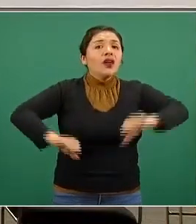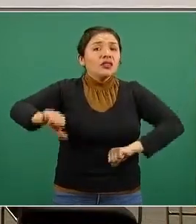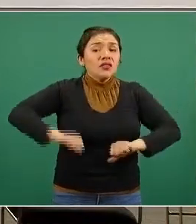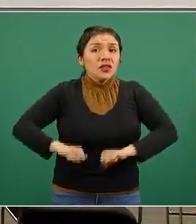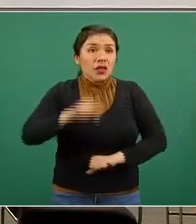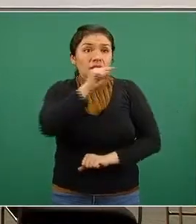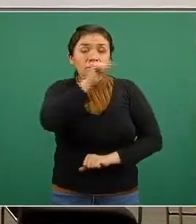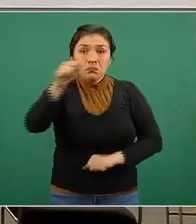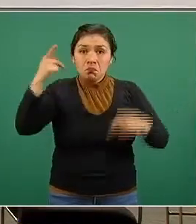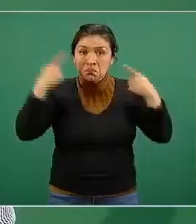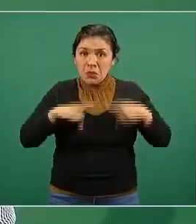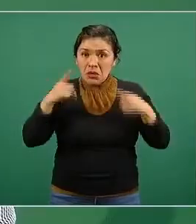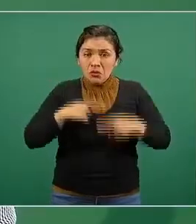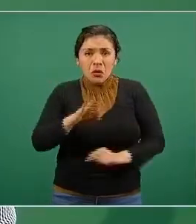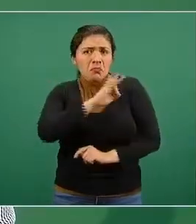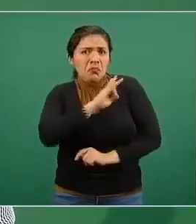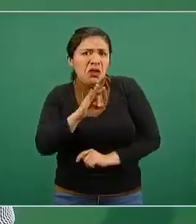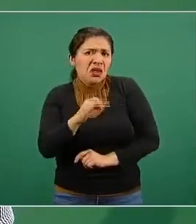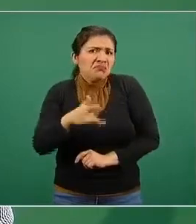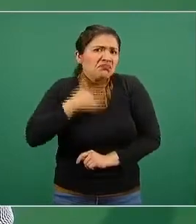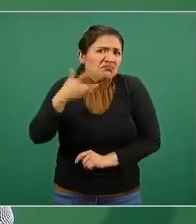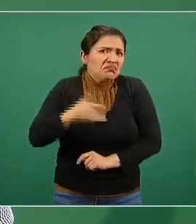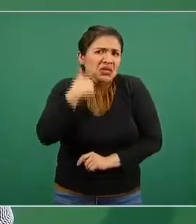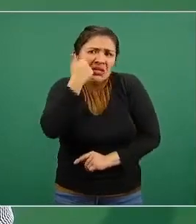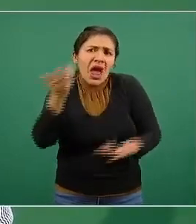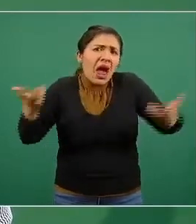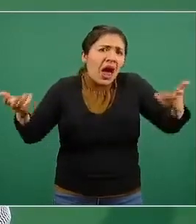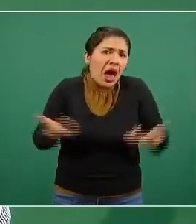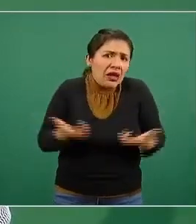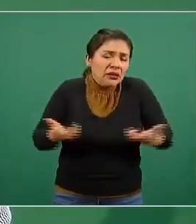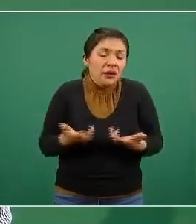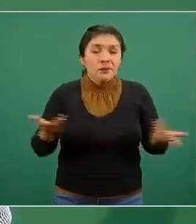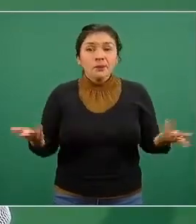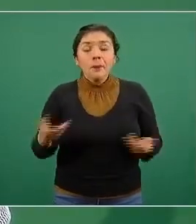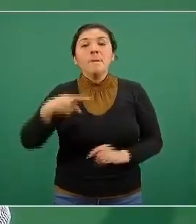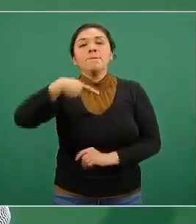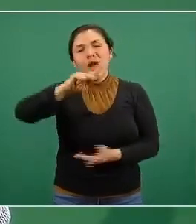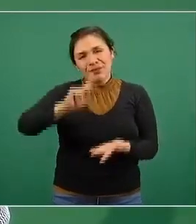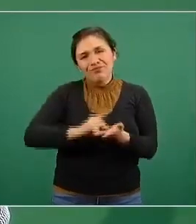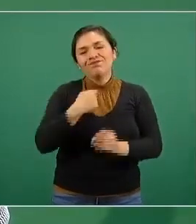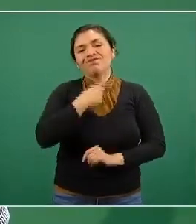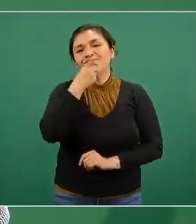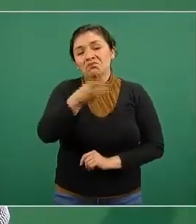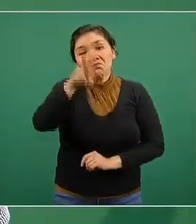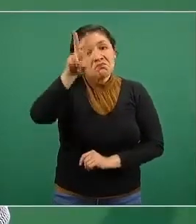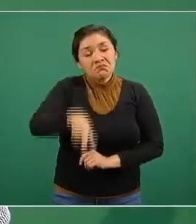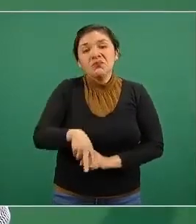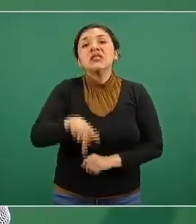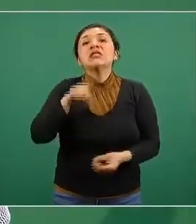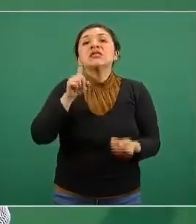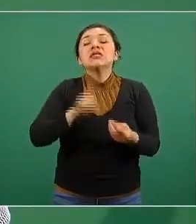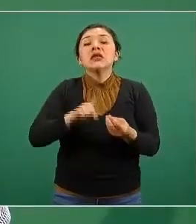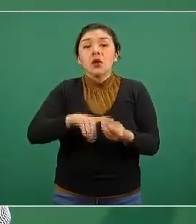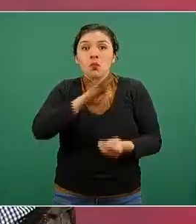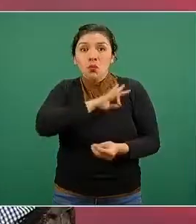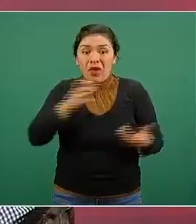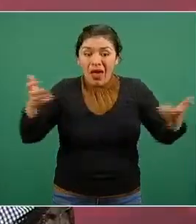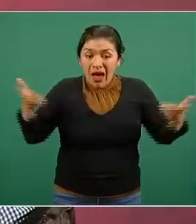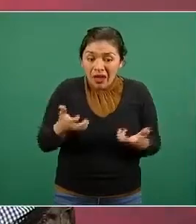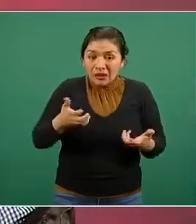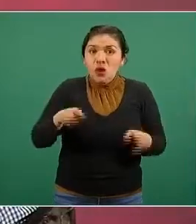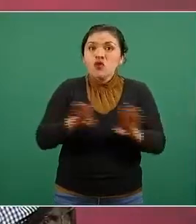su momento las personas pudieran realizar. Pero, reitero, lógicamente el poder lograr